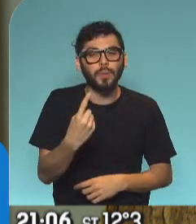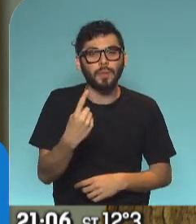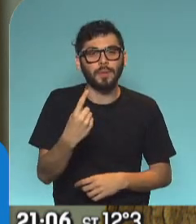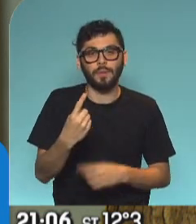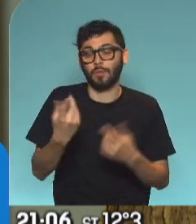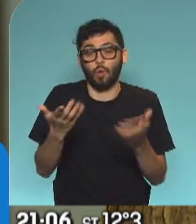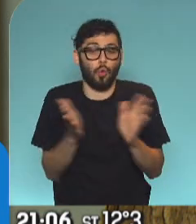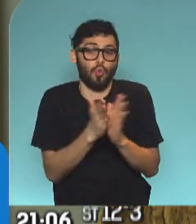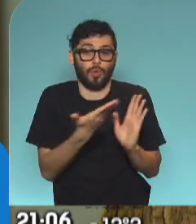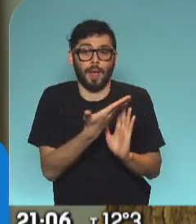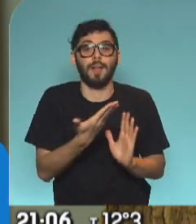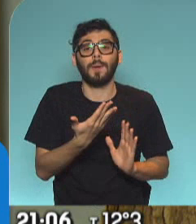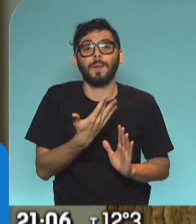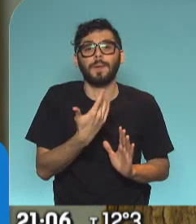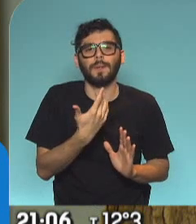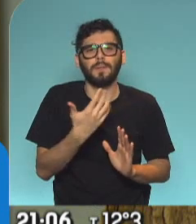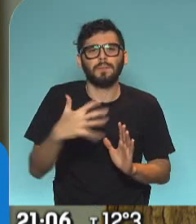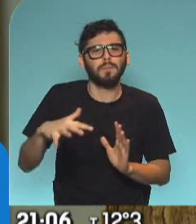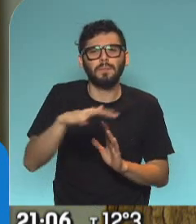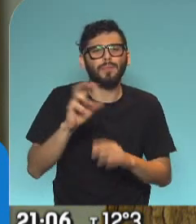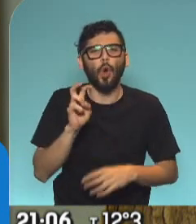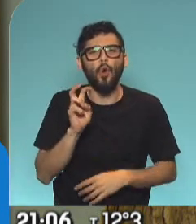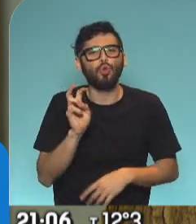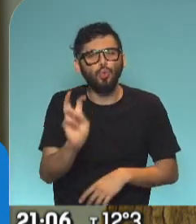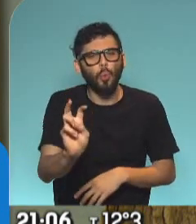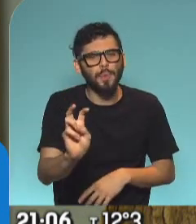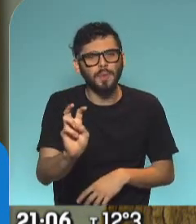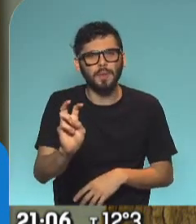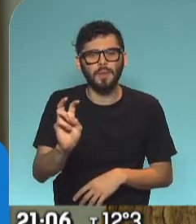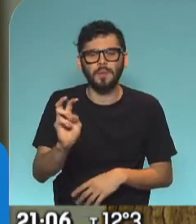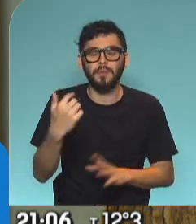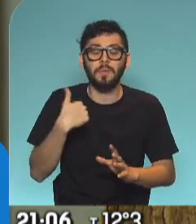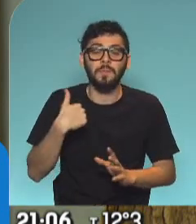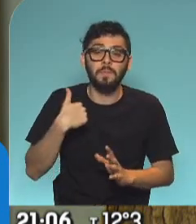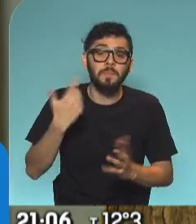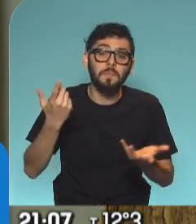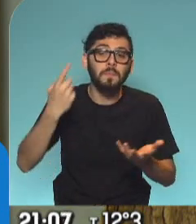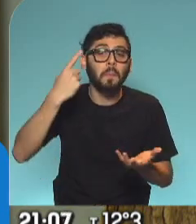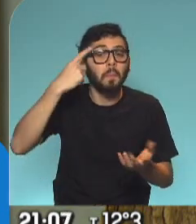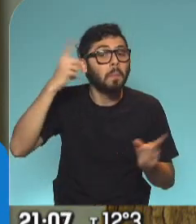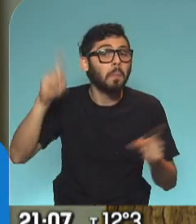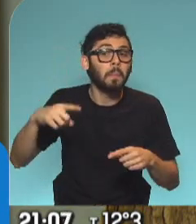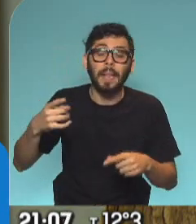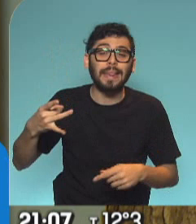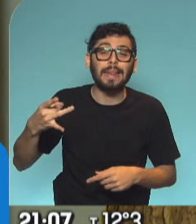estábamos juntas, estábamos en el súper y yo no me imaginaba escuchar al